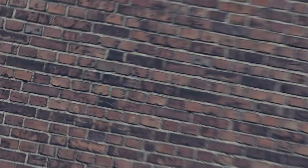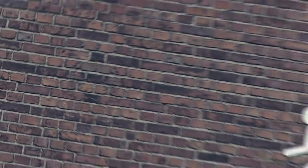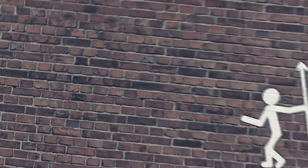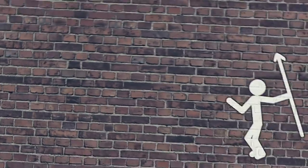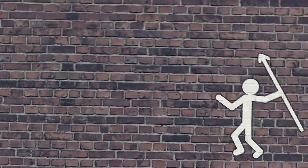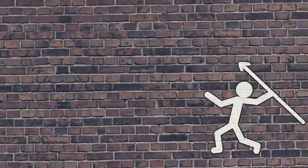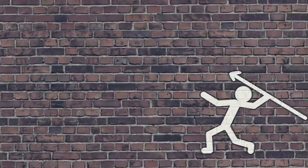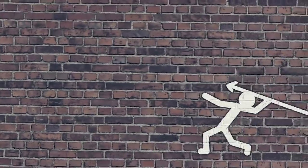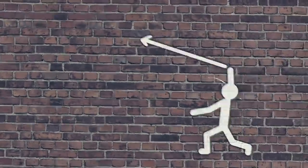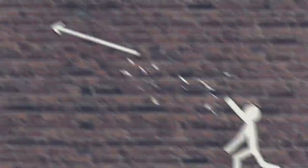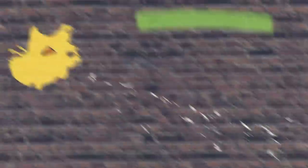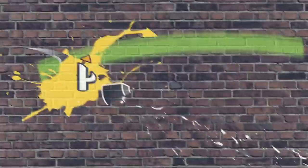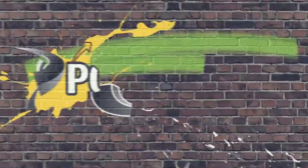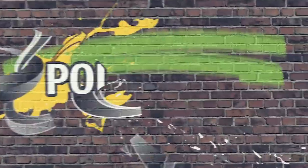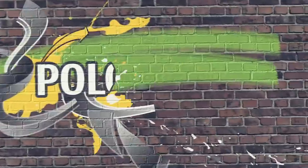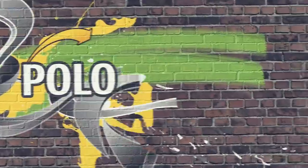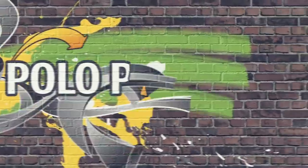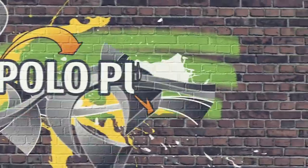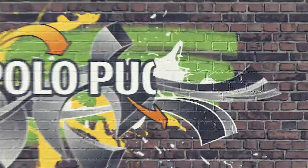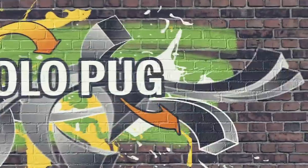darle.